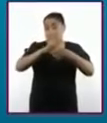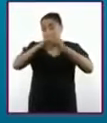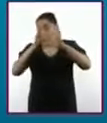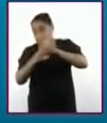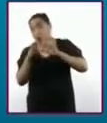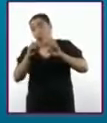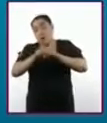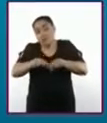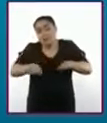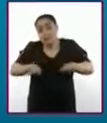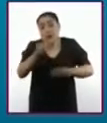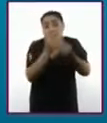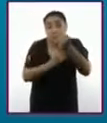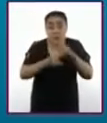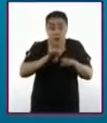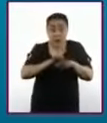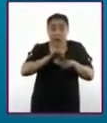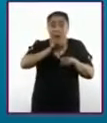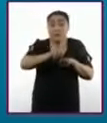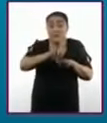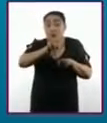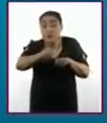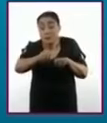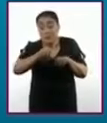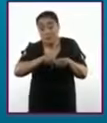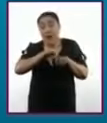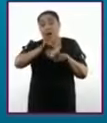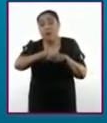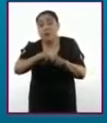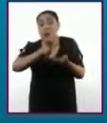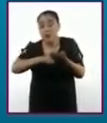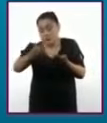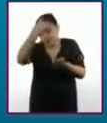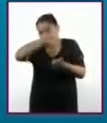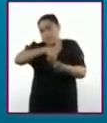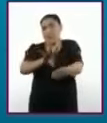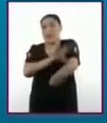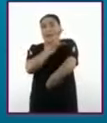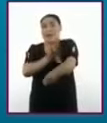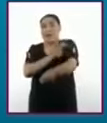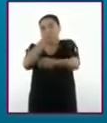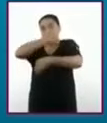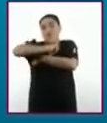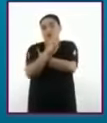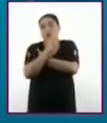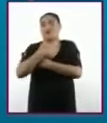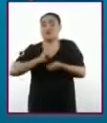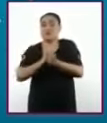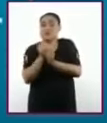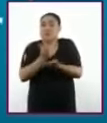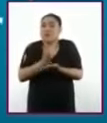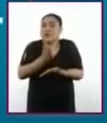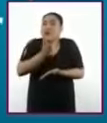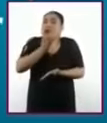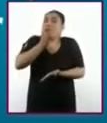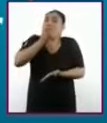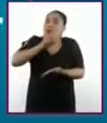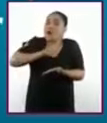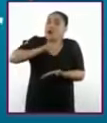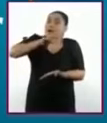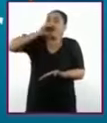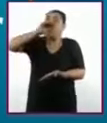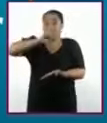un organismo se alimenta, una parte de la energía que obtiene se almacena en su cuerpo y le permite crecer y desarrollarse, y otra parte de